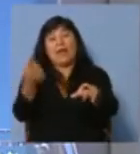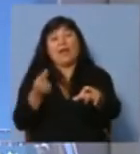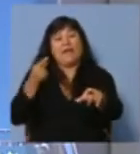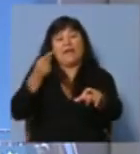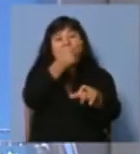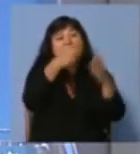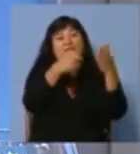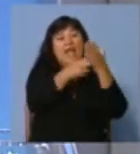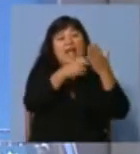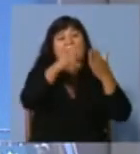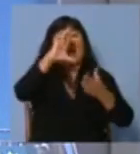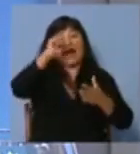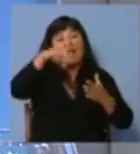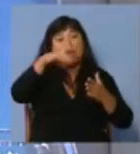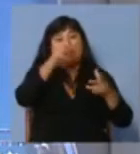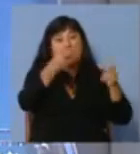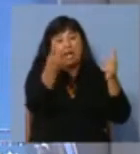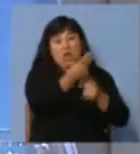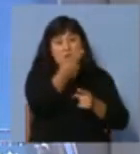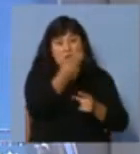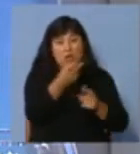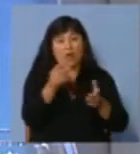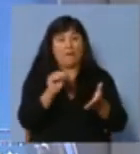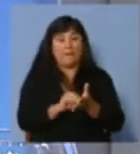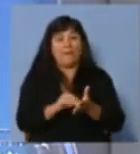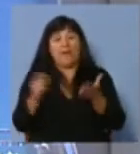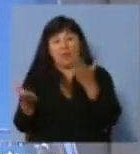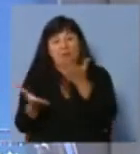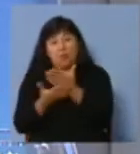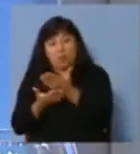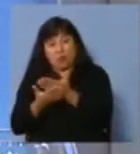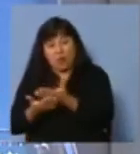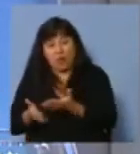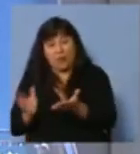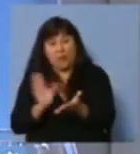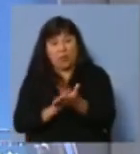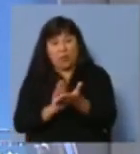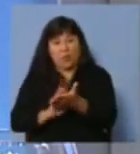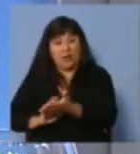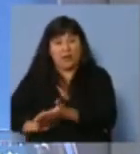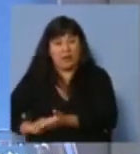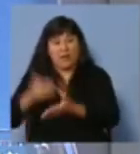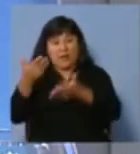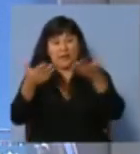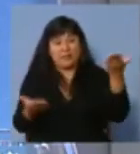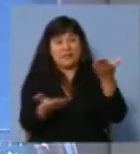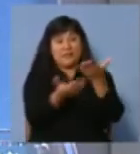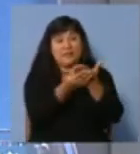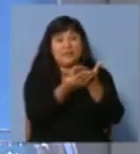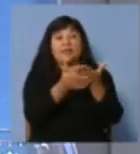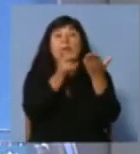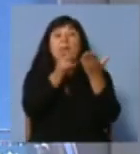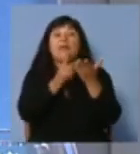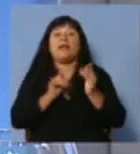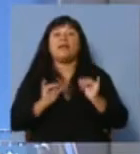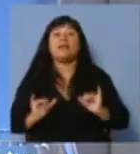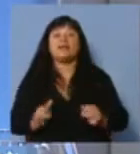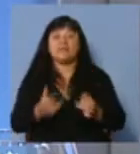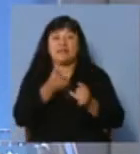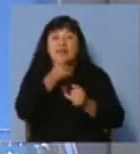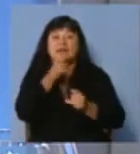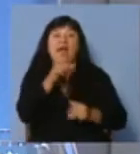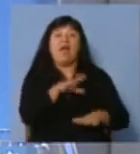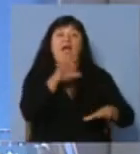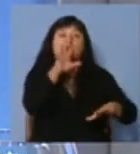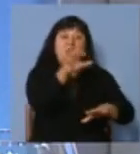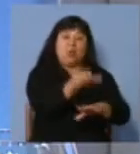se produce pruebas y que prima facie determina qué efectivamente habría alguna ocupación y con eso nos